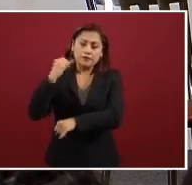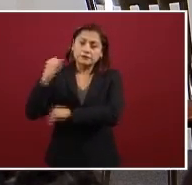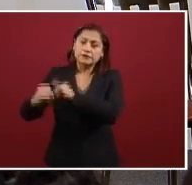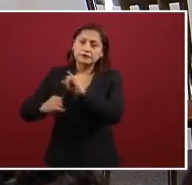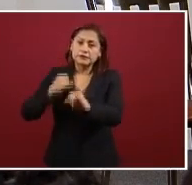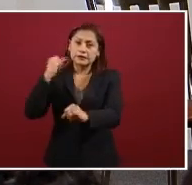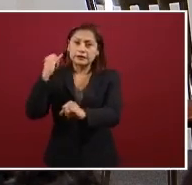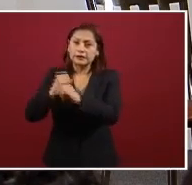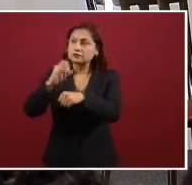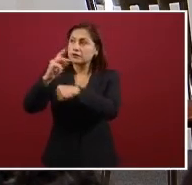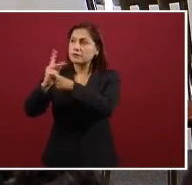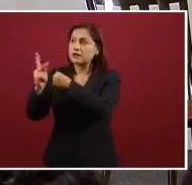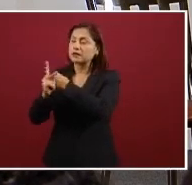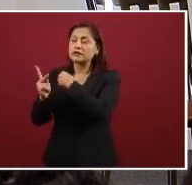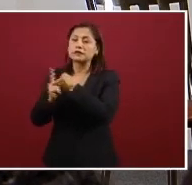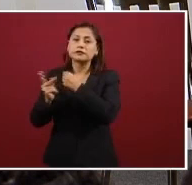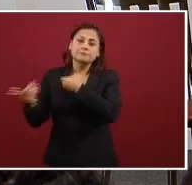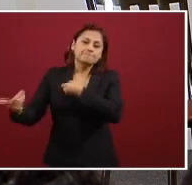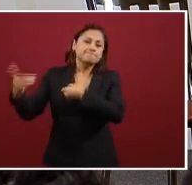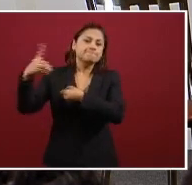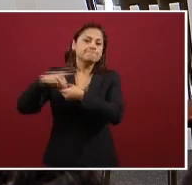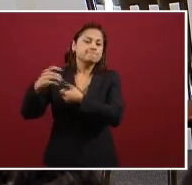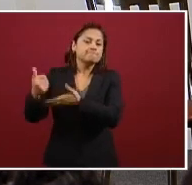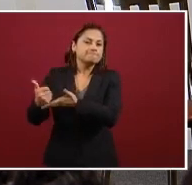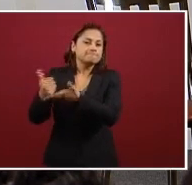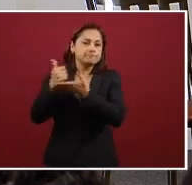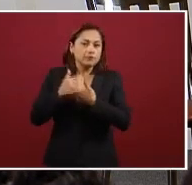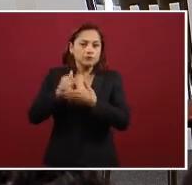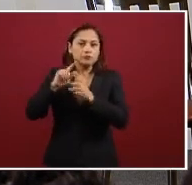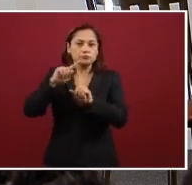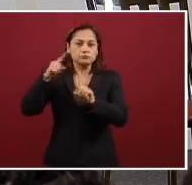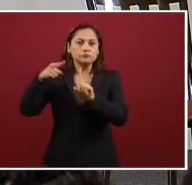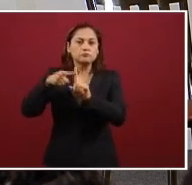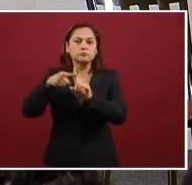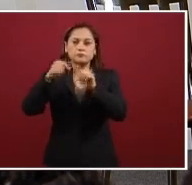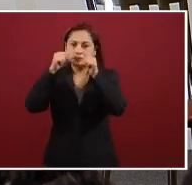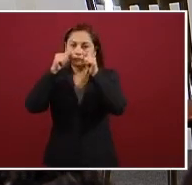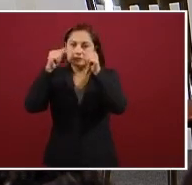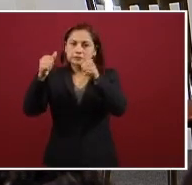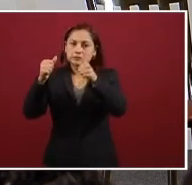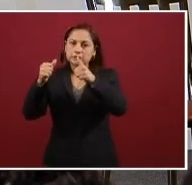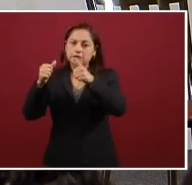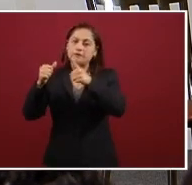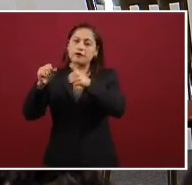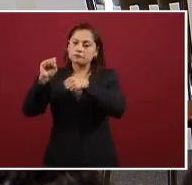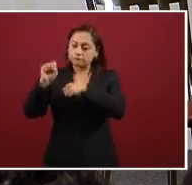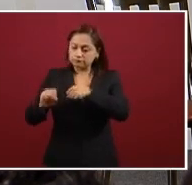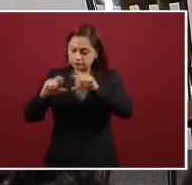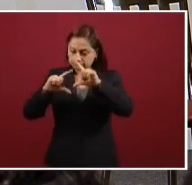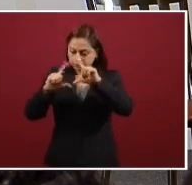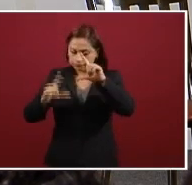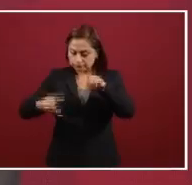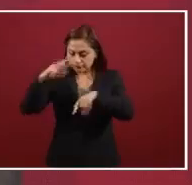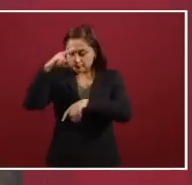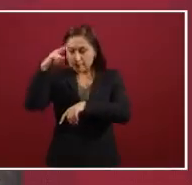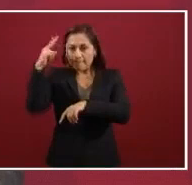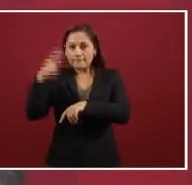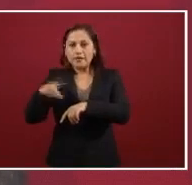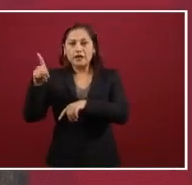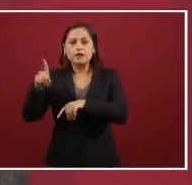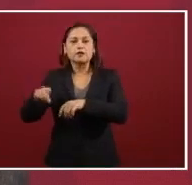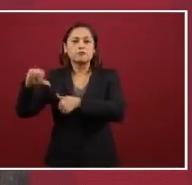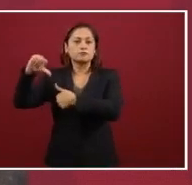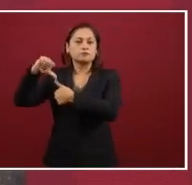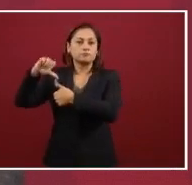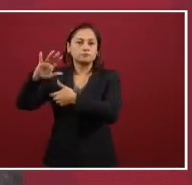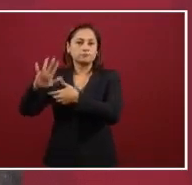donantes del Plan de Desarrollo Integral en favor de Sur de México, Guatemala, Honduras y El Salvador.